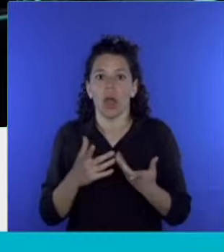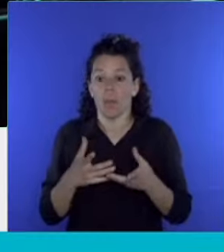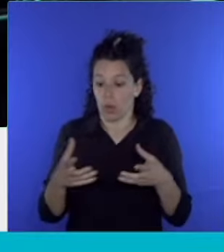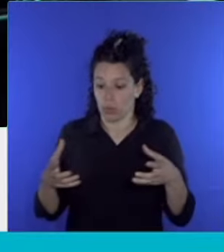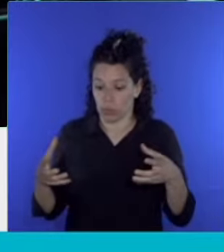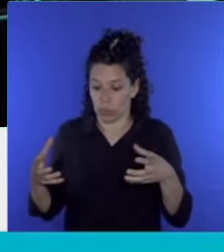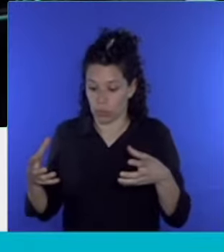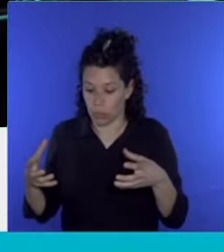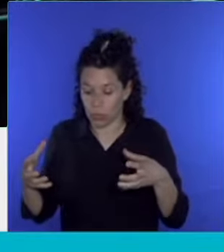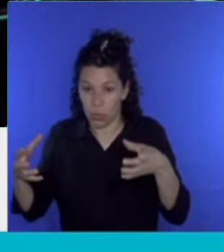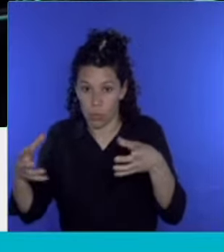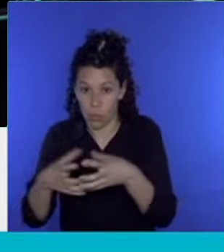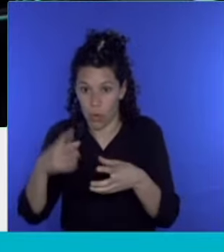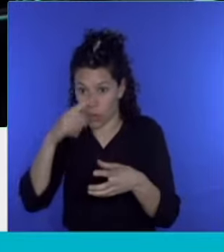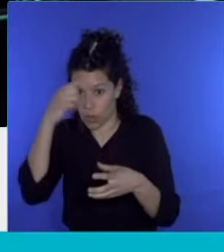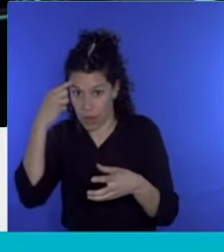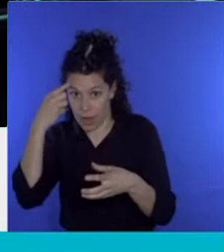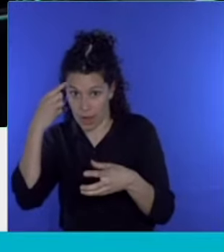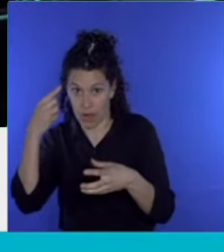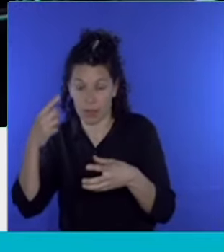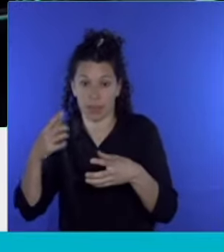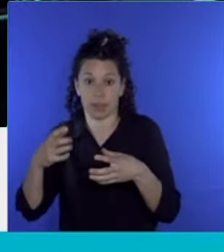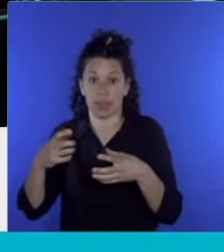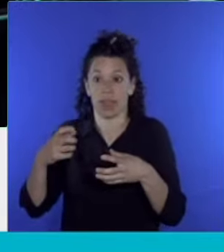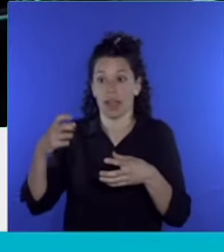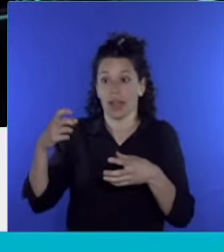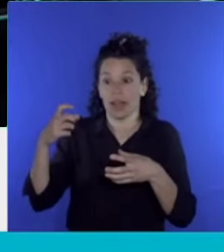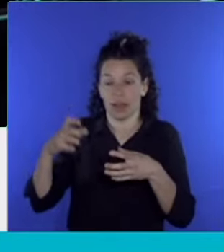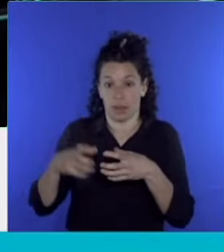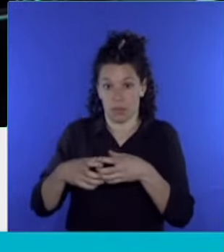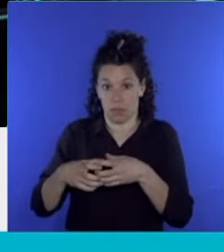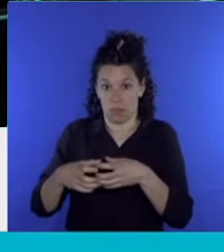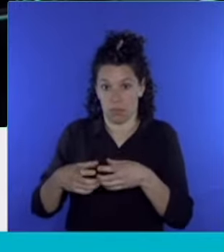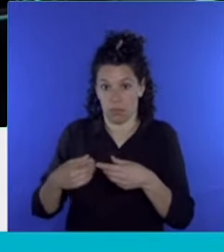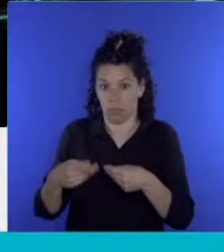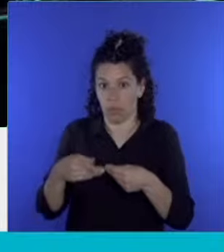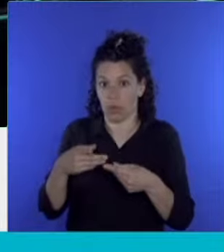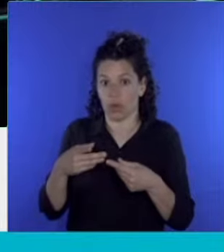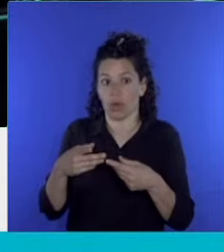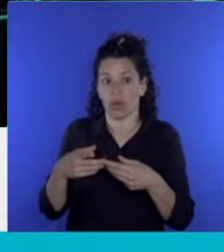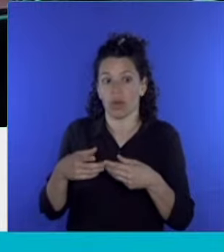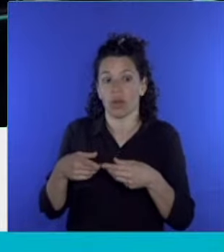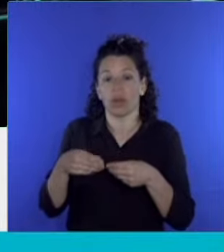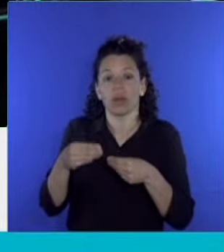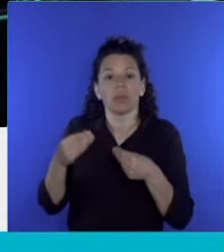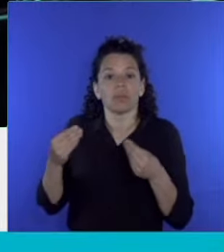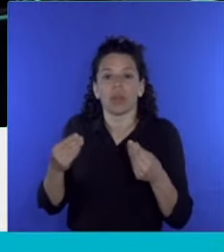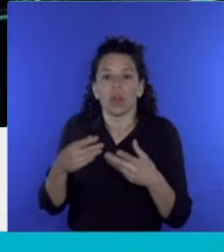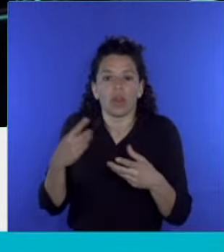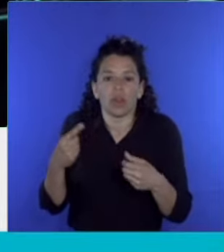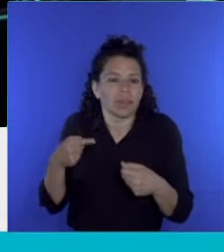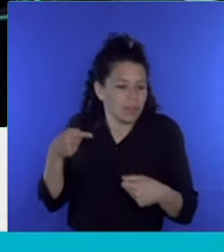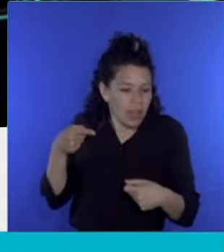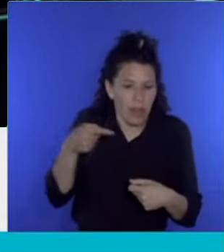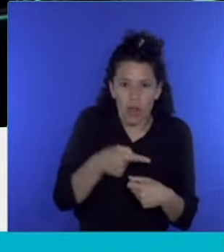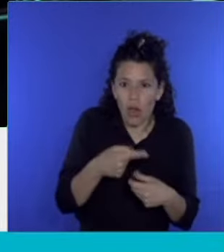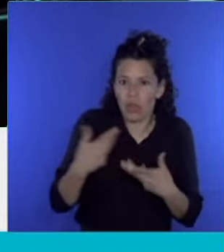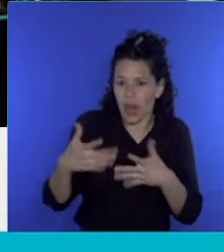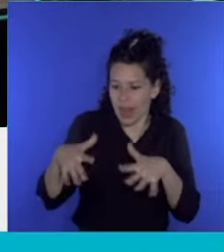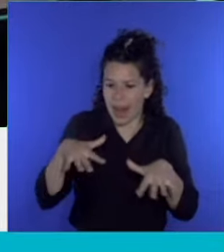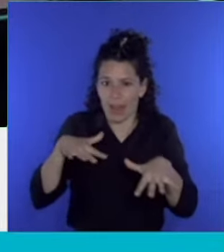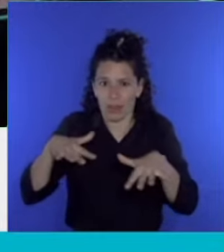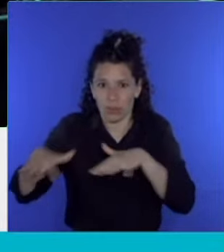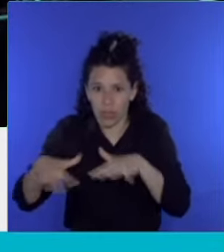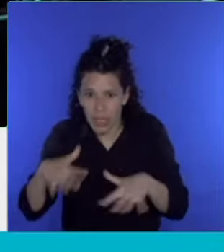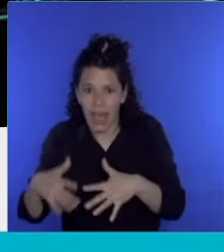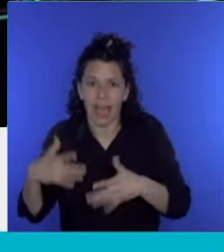nacional no en el Congreso Nacional este hacen y Ejecutan permanentemente si yo